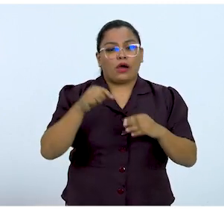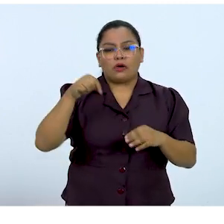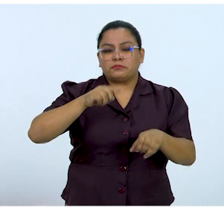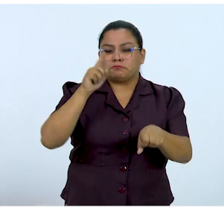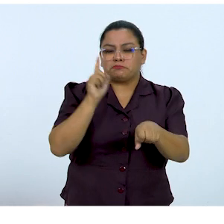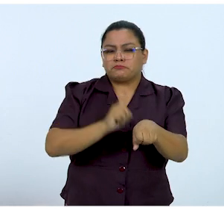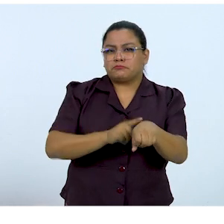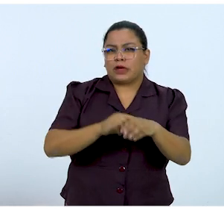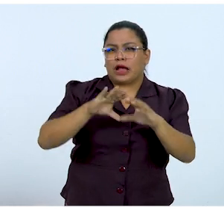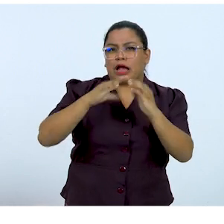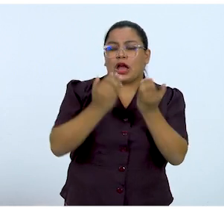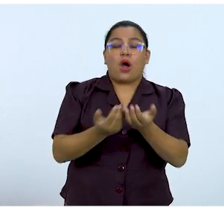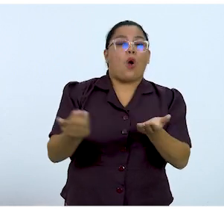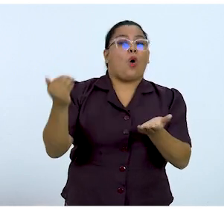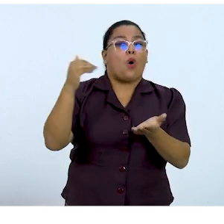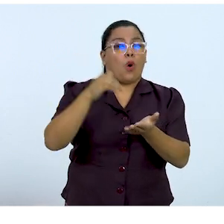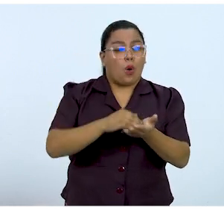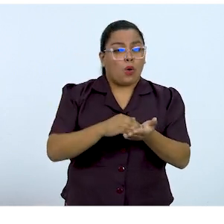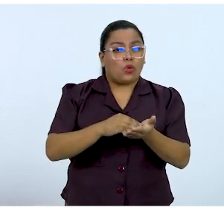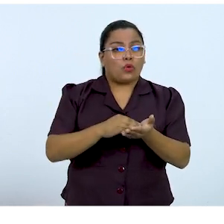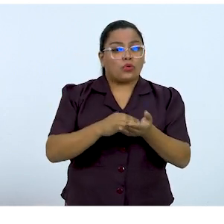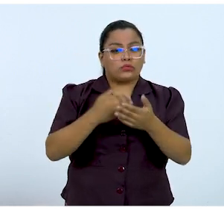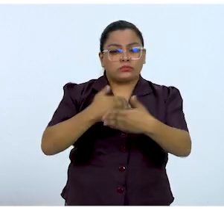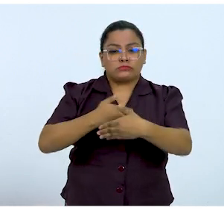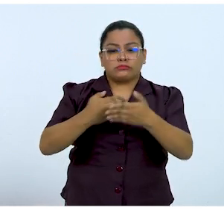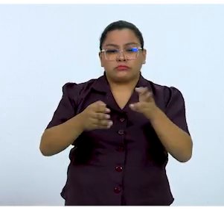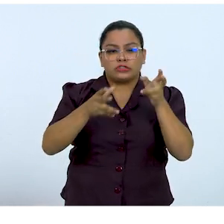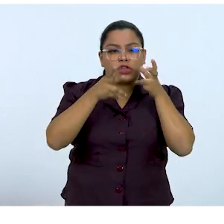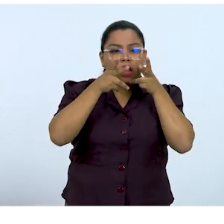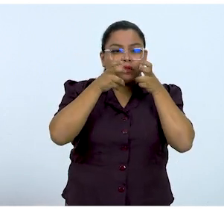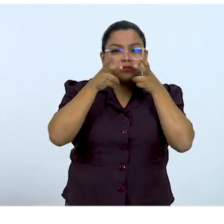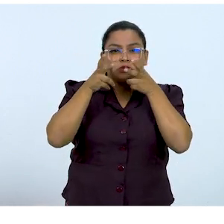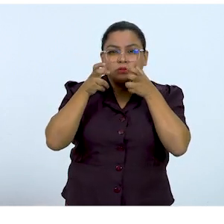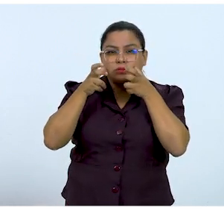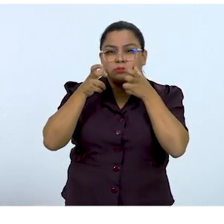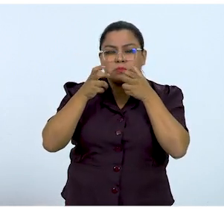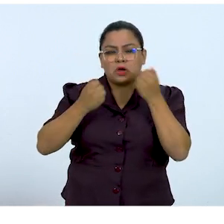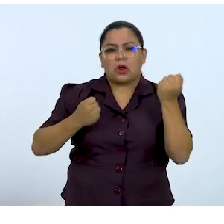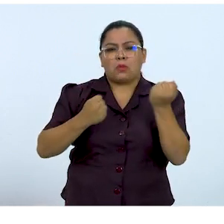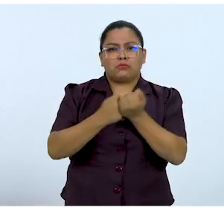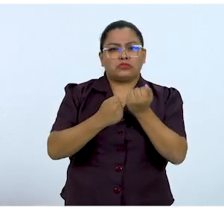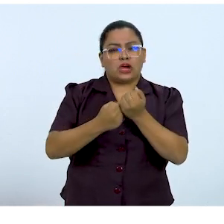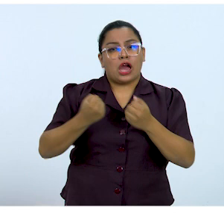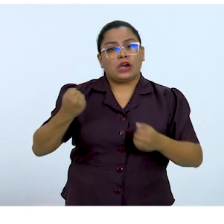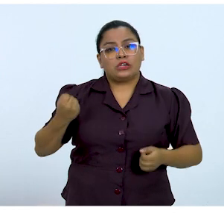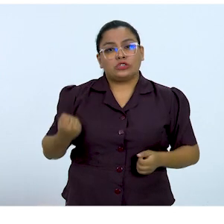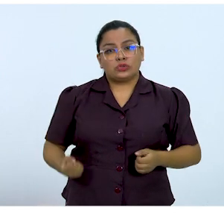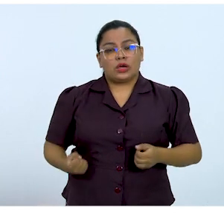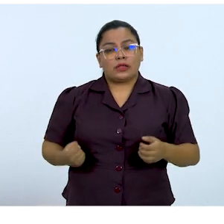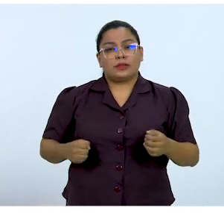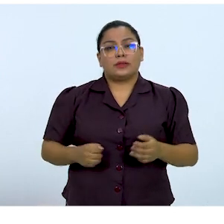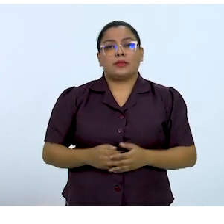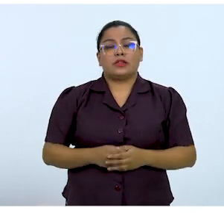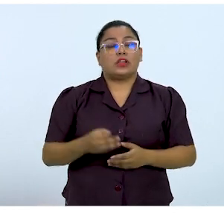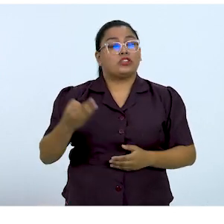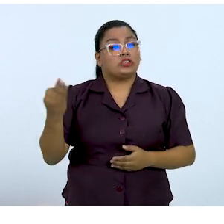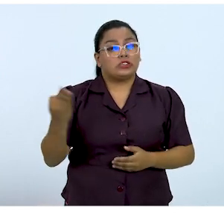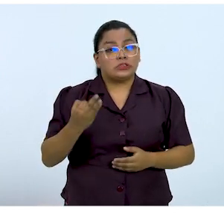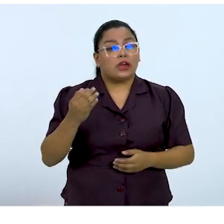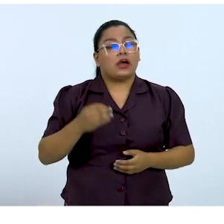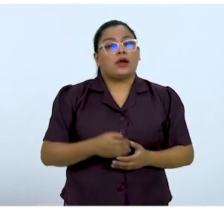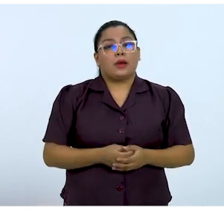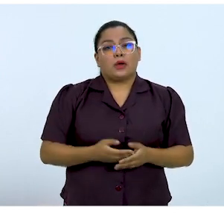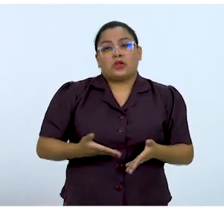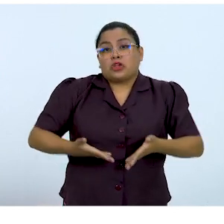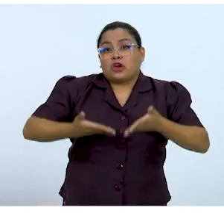Además, en este momento de la clase volvemos a recorrer el salón para brindar a los estudiantes el apoyo